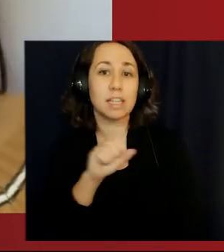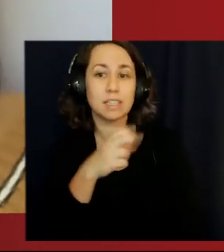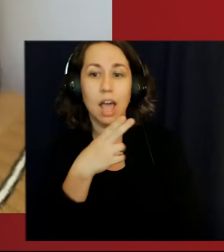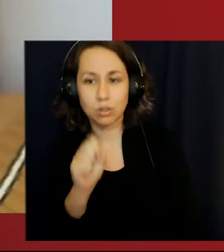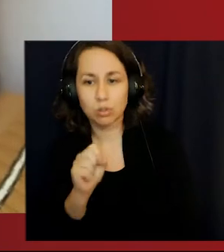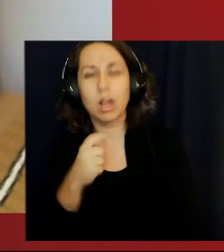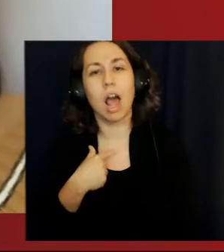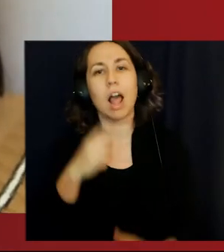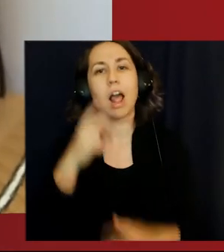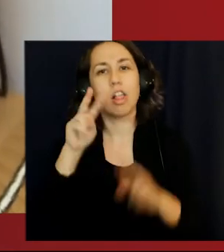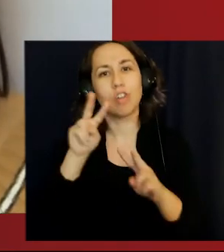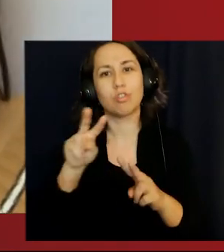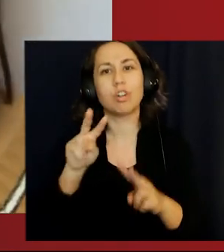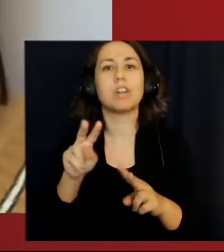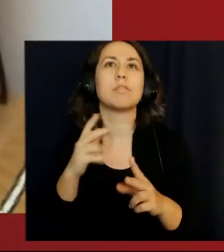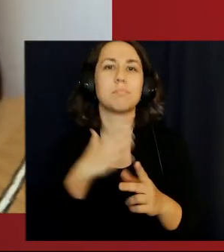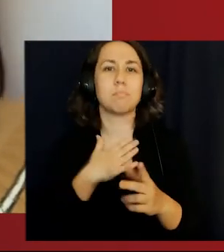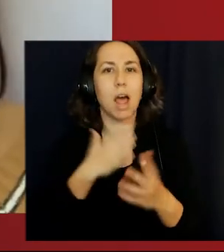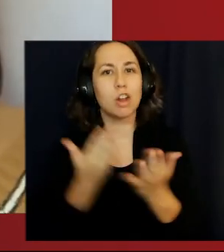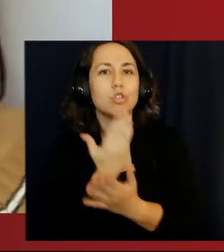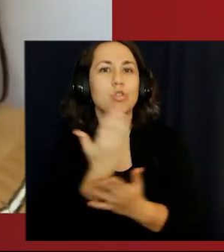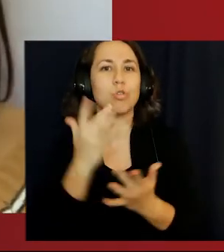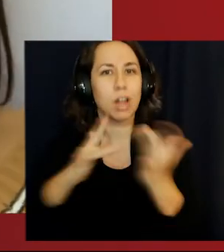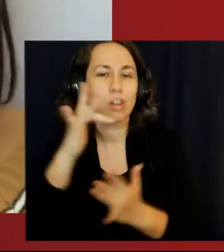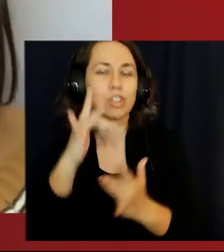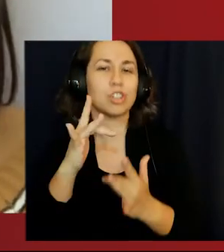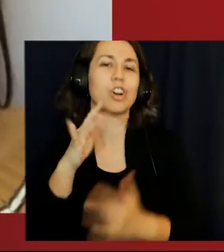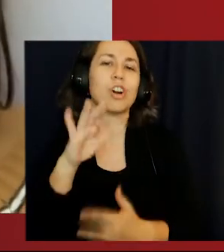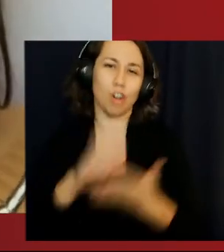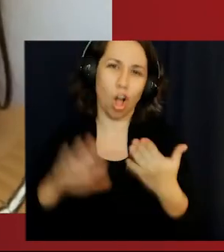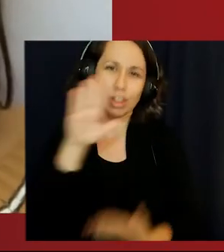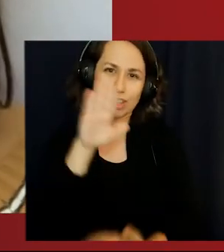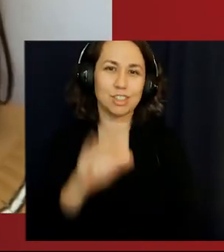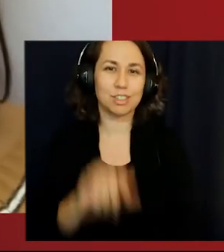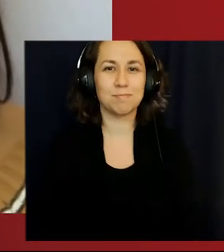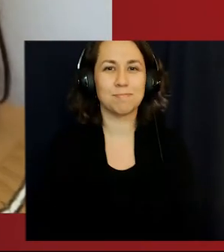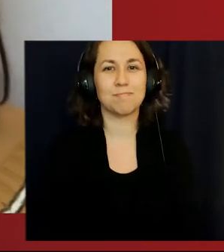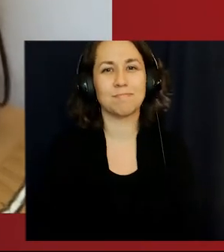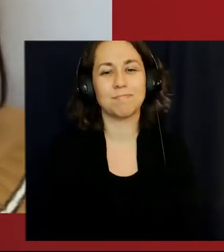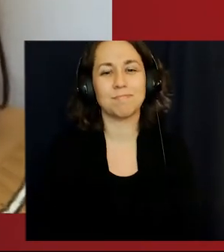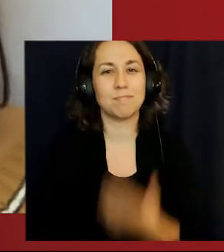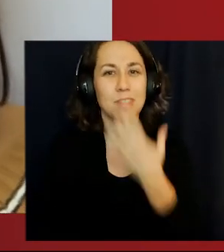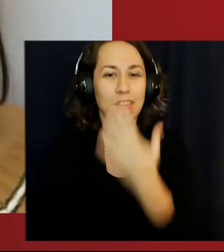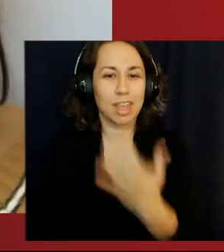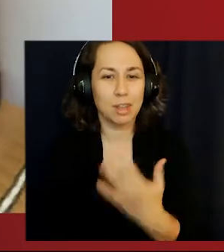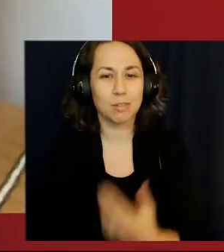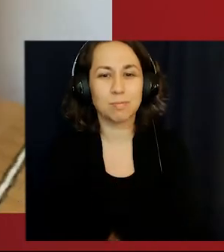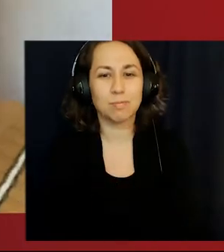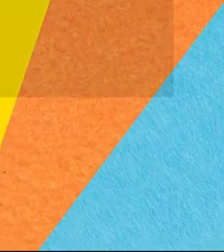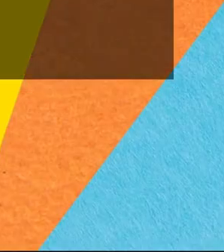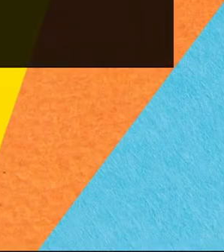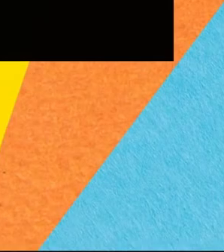Escuela Chávez. Y es un honor graduarme y empezar un nuevo comienzo en la universidad. Gracias.